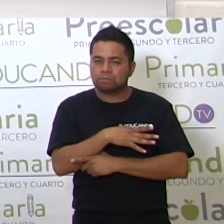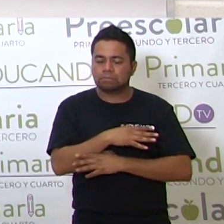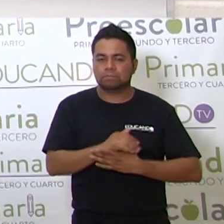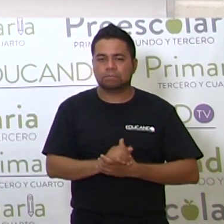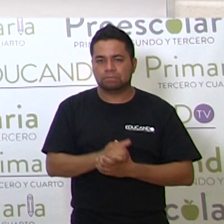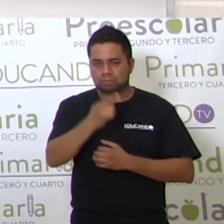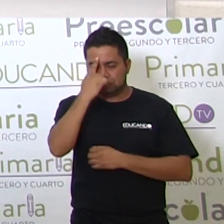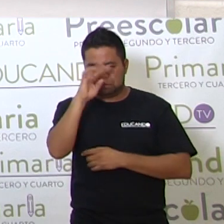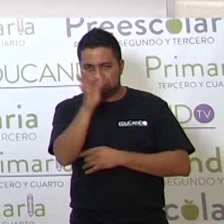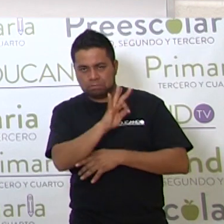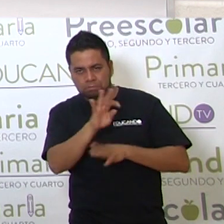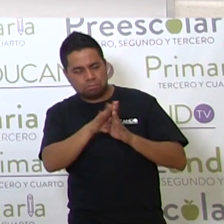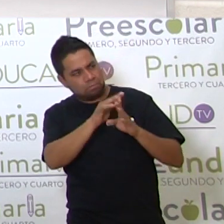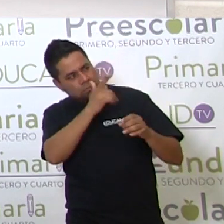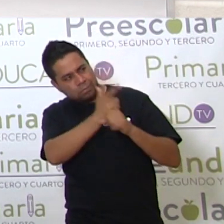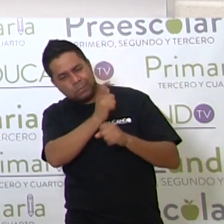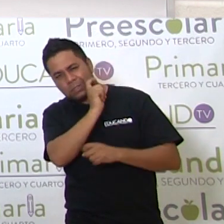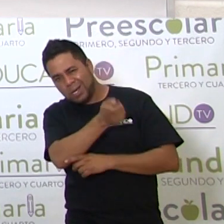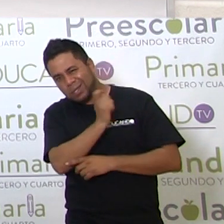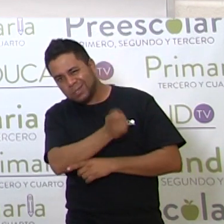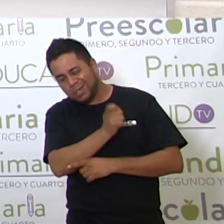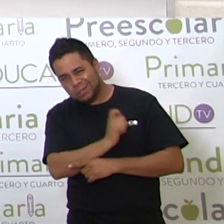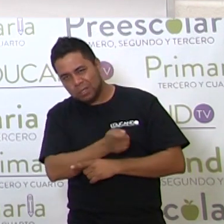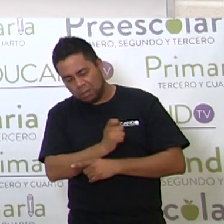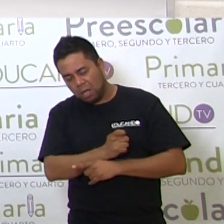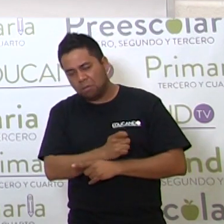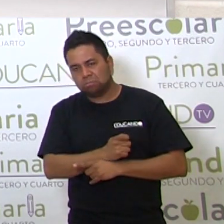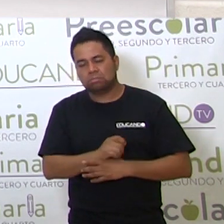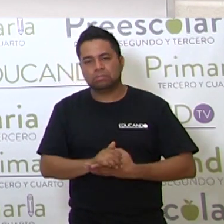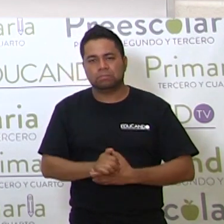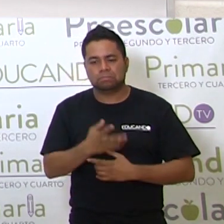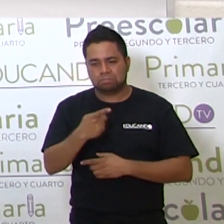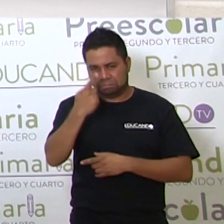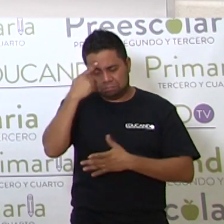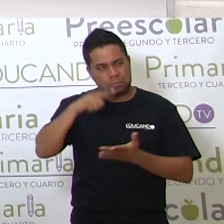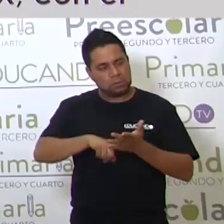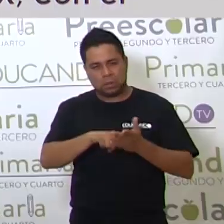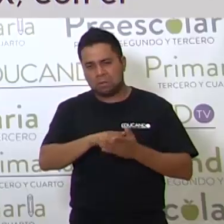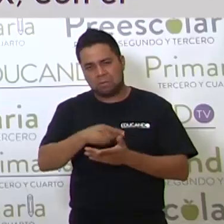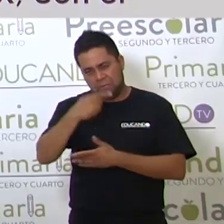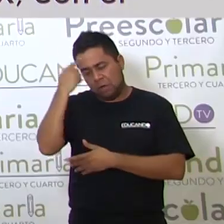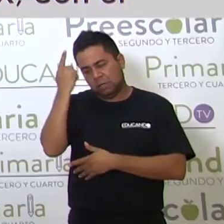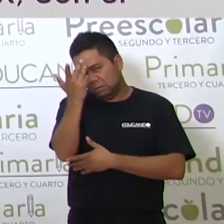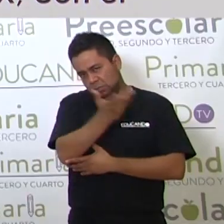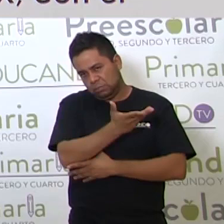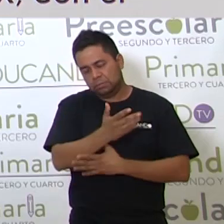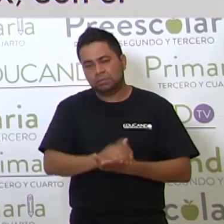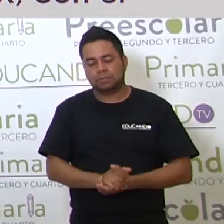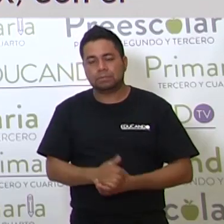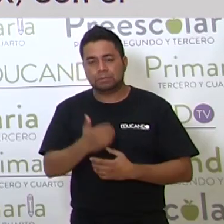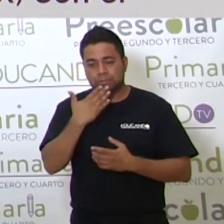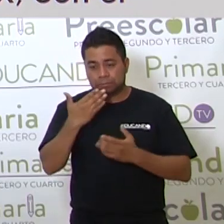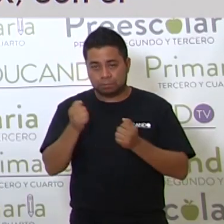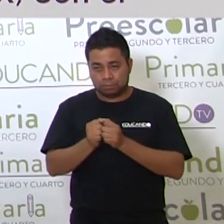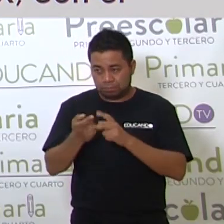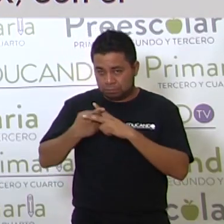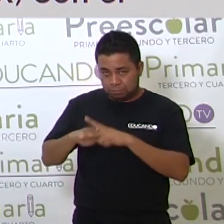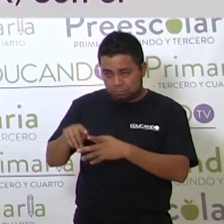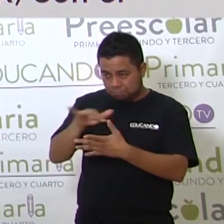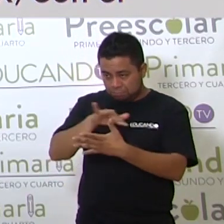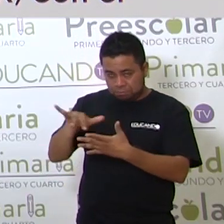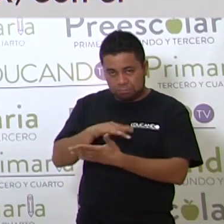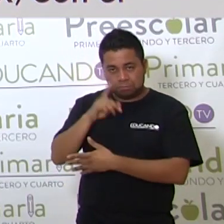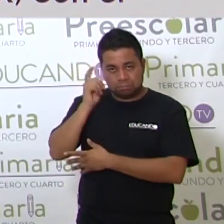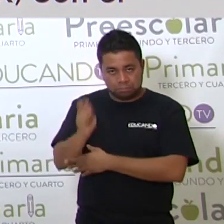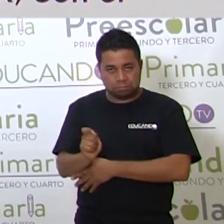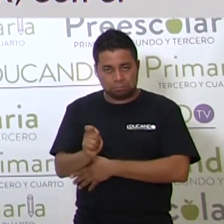de dudar de si estamos entendiendo el texto. Pero creo que está muy fácil. Muy bien. A partir de esta lectura, entonces, nosotros